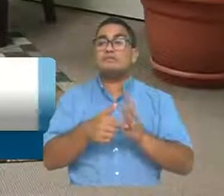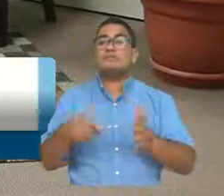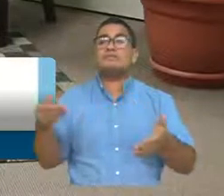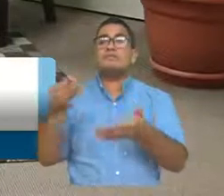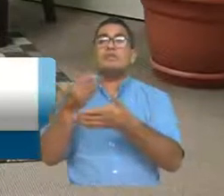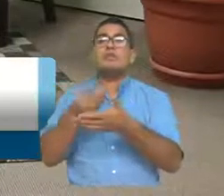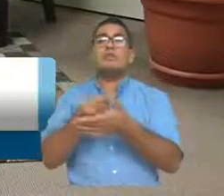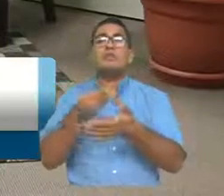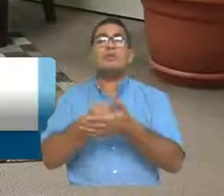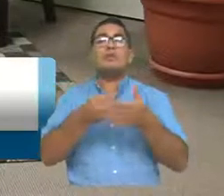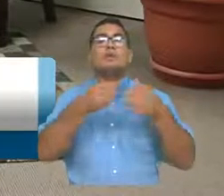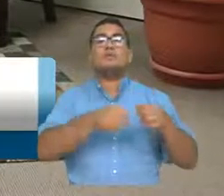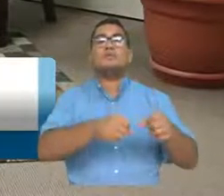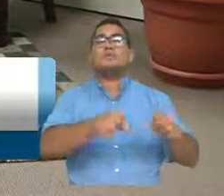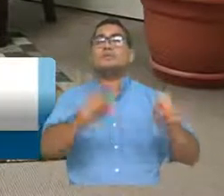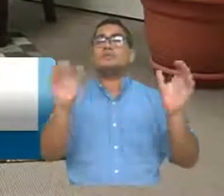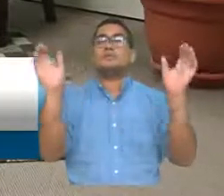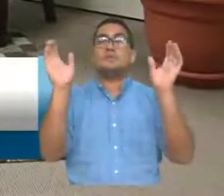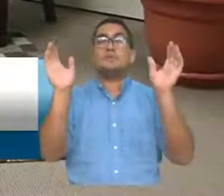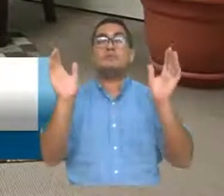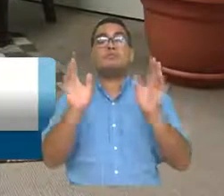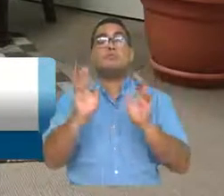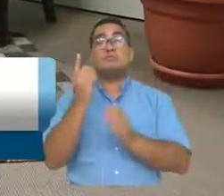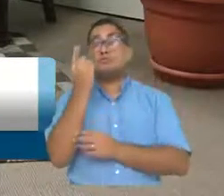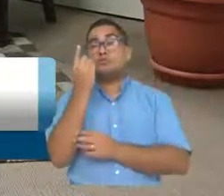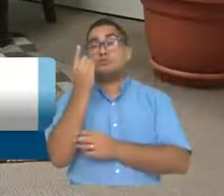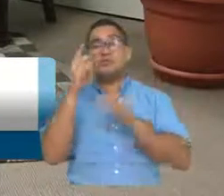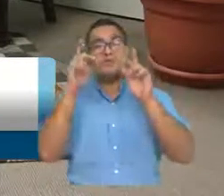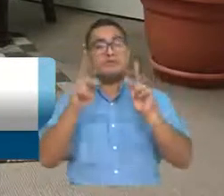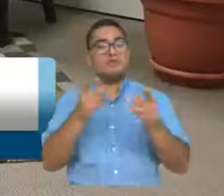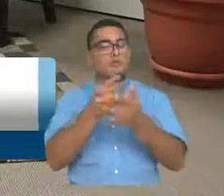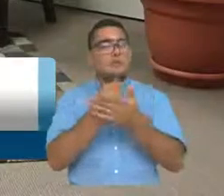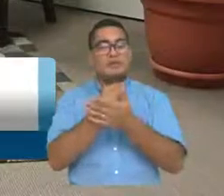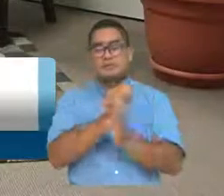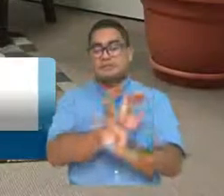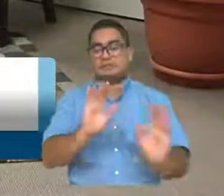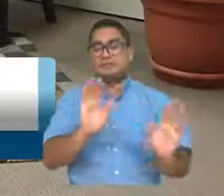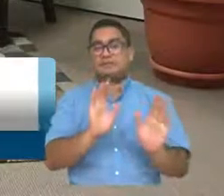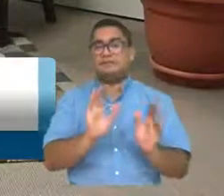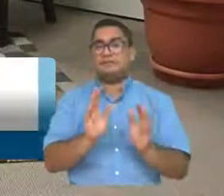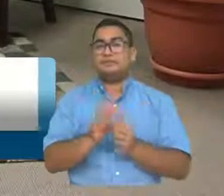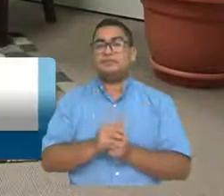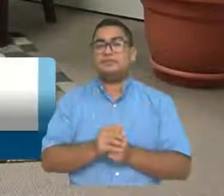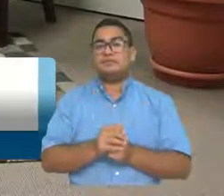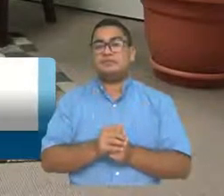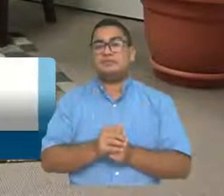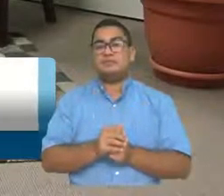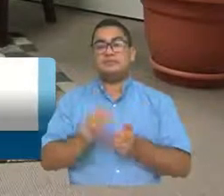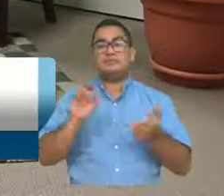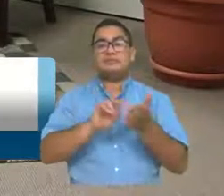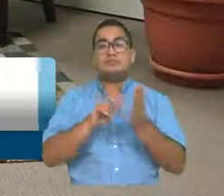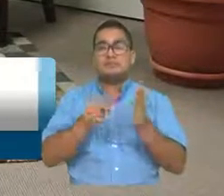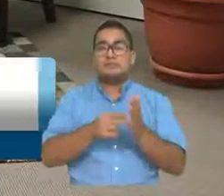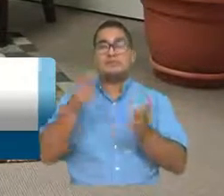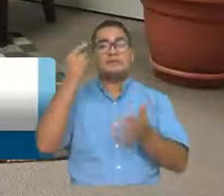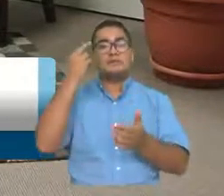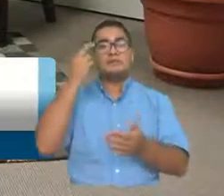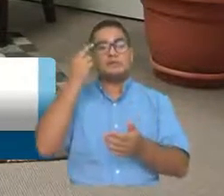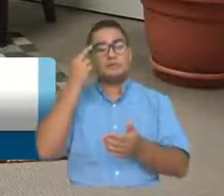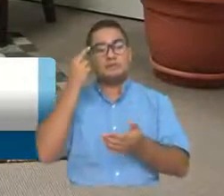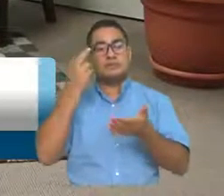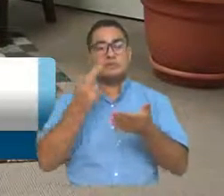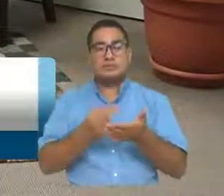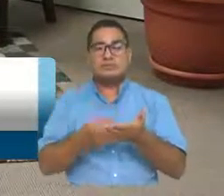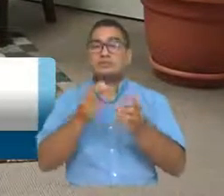asintomática. Y perfectamente yo me pude haber contaminado y puedo contaminar al resto de mi familia. Por eso, dentro